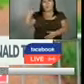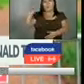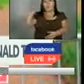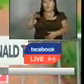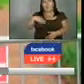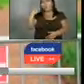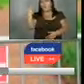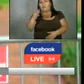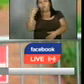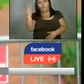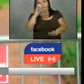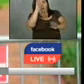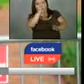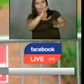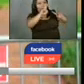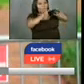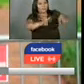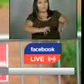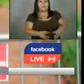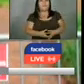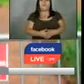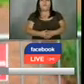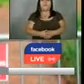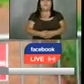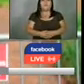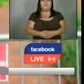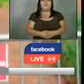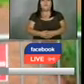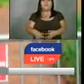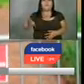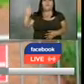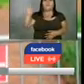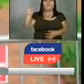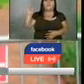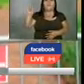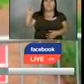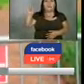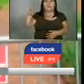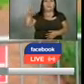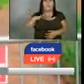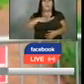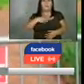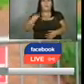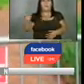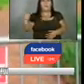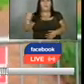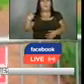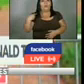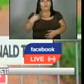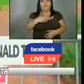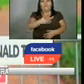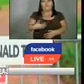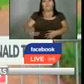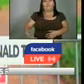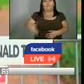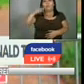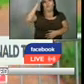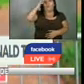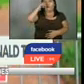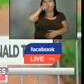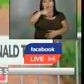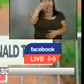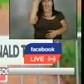respetar la investigación en curso. Un FBI que está dirigido por un director designado por Donald Trump, quien ataca nuestras